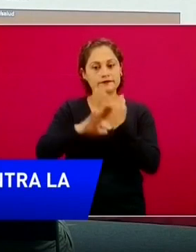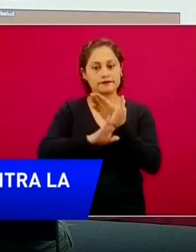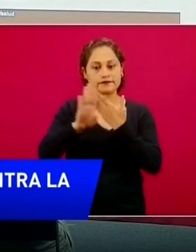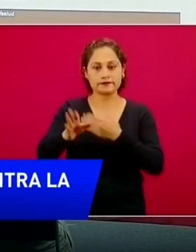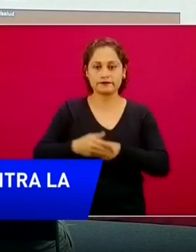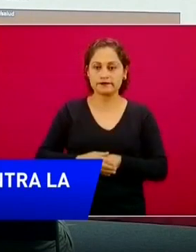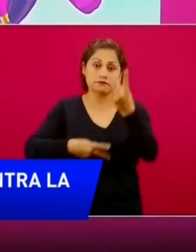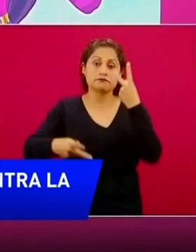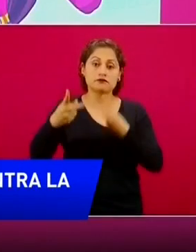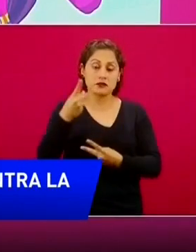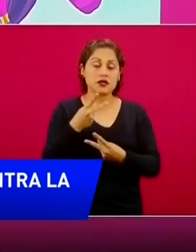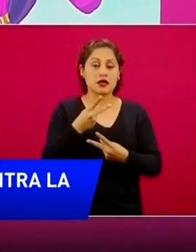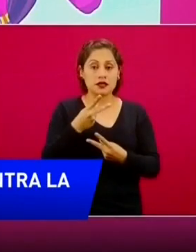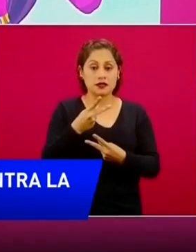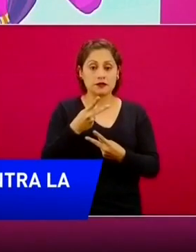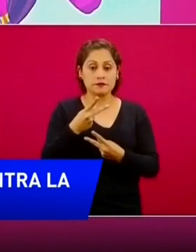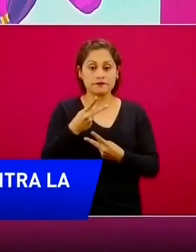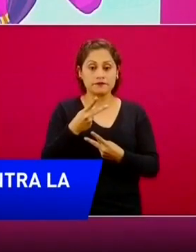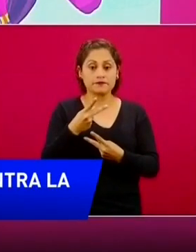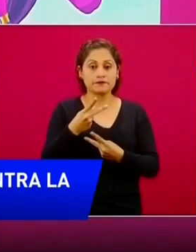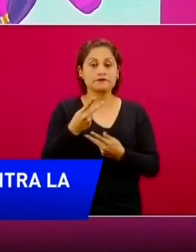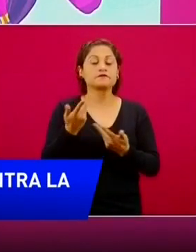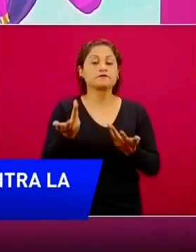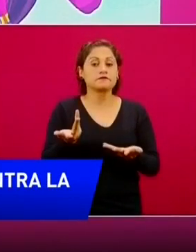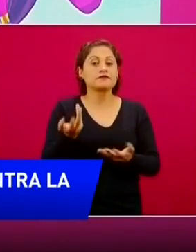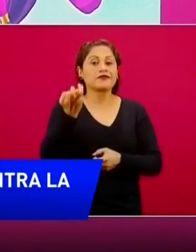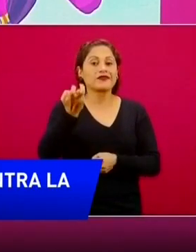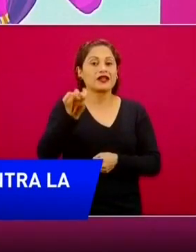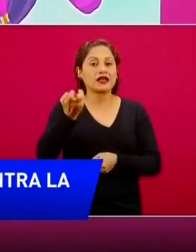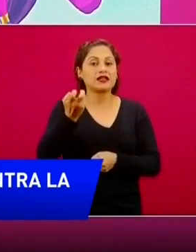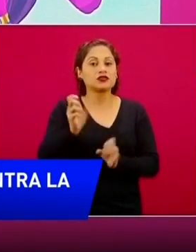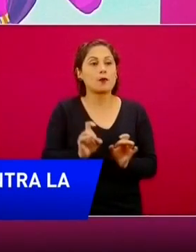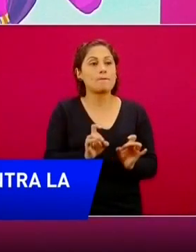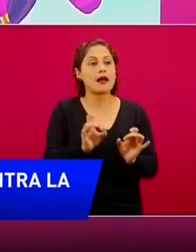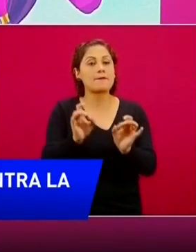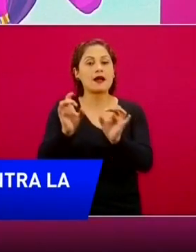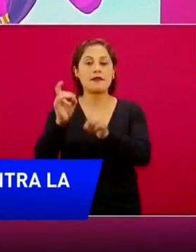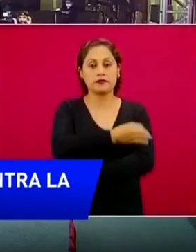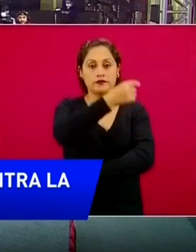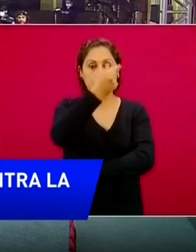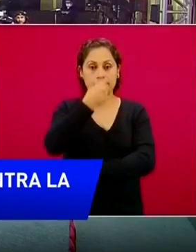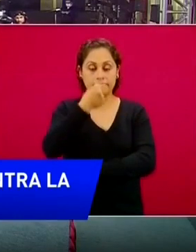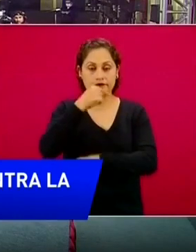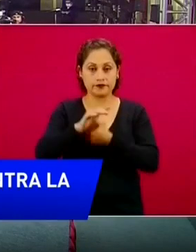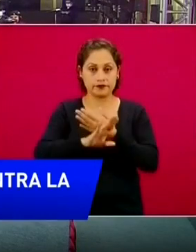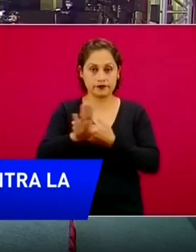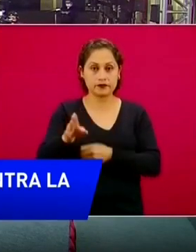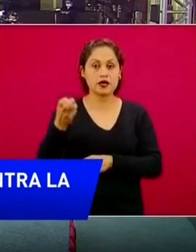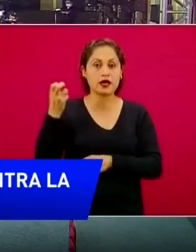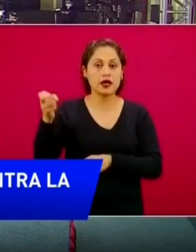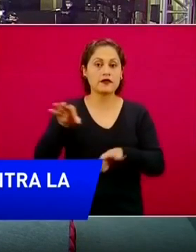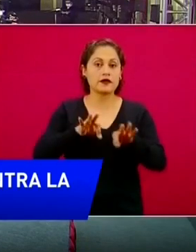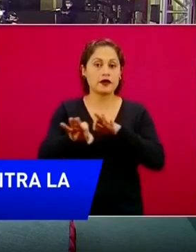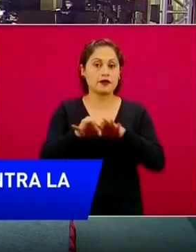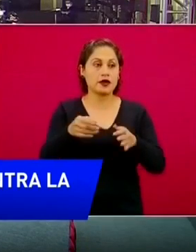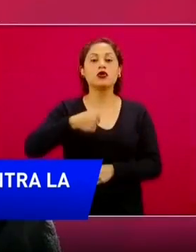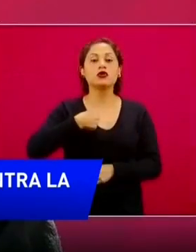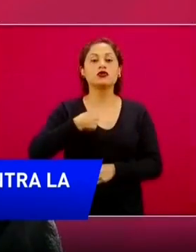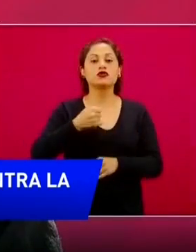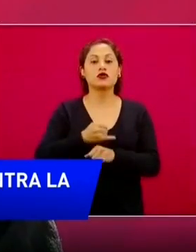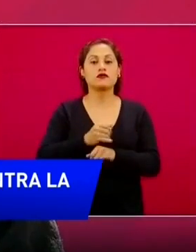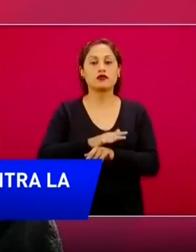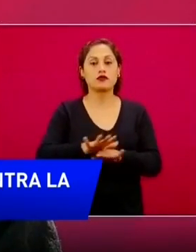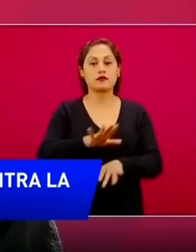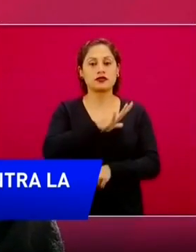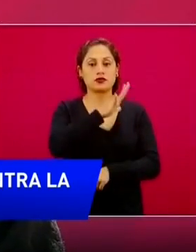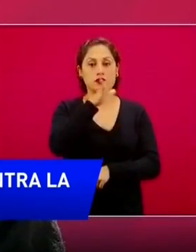Terminará el próximo 31 de octubre. Ayer en la conferencia sobre el coronavirus, Hugo López-Gatell Ramírez, subsecretario de Prevención y Promoción de la Salud, y Zoe Robledo, el director